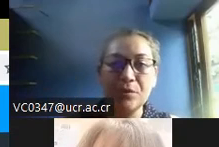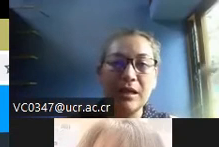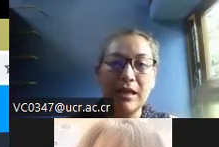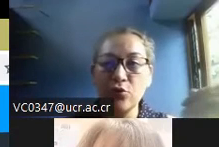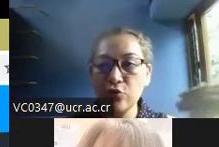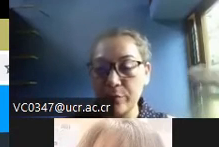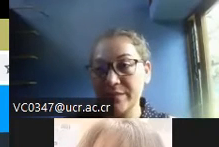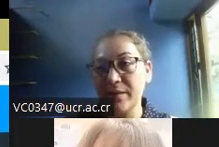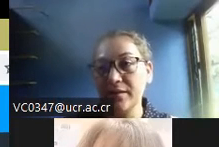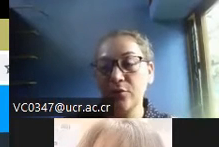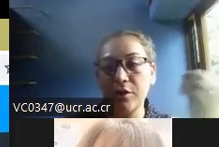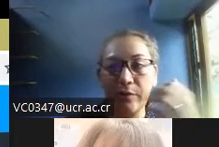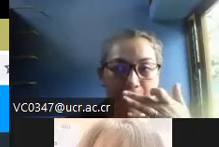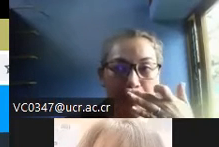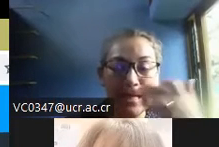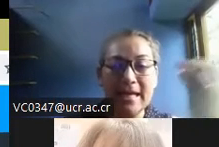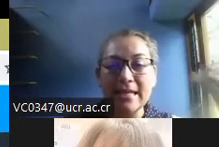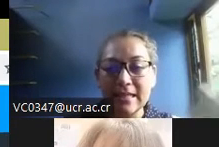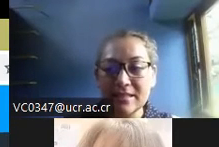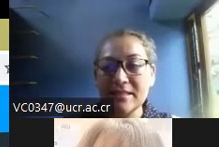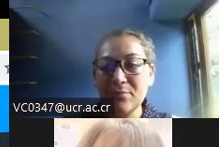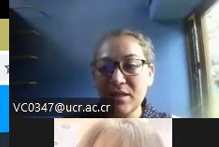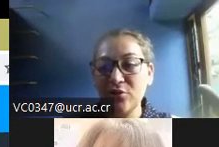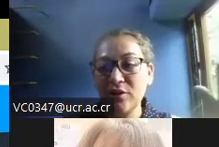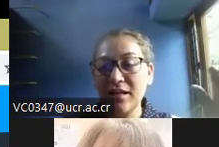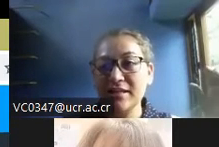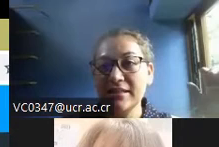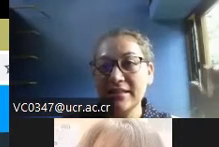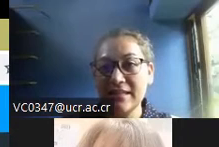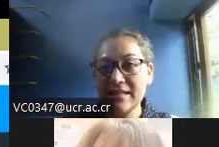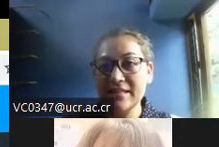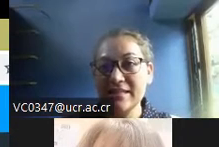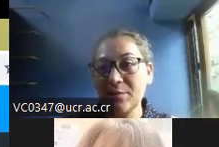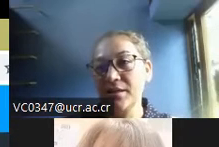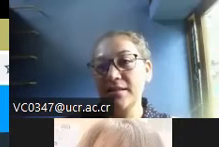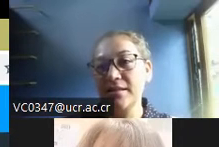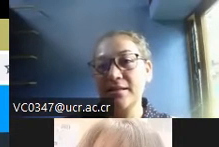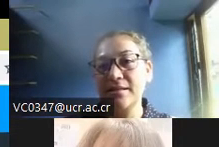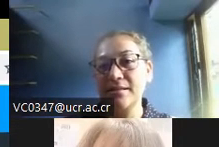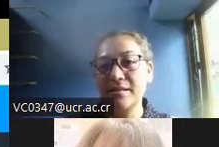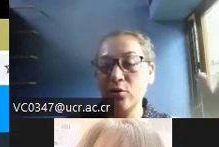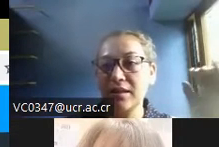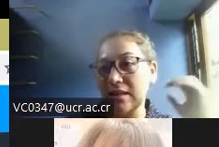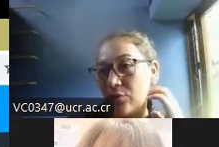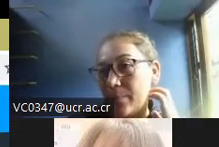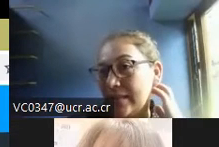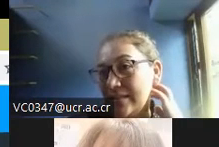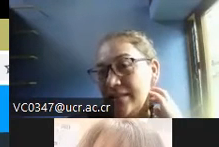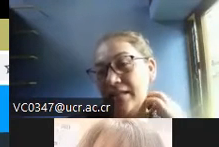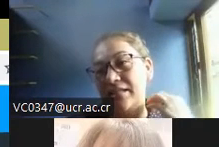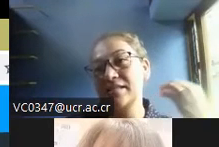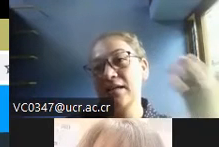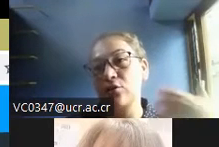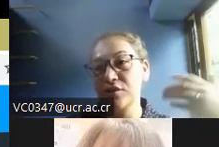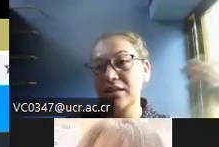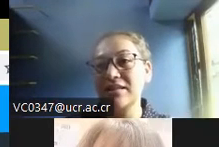Entonces, eso es parte de lo que vamos a ver. Quienes están viendo la clase también en Mirpad, se van a dar cuenta que hay una